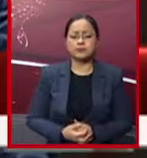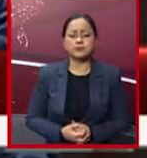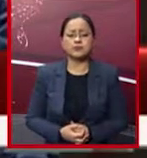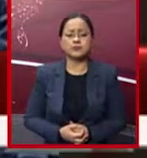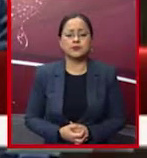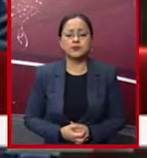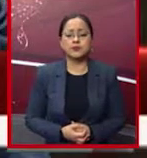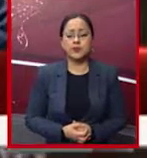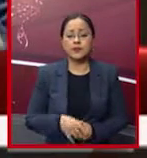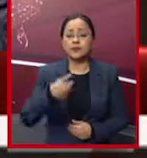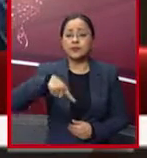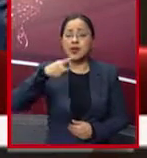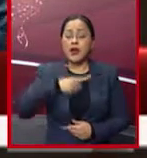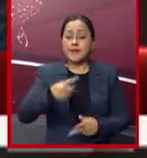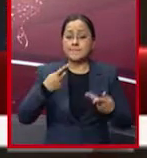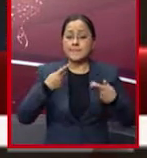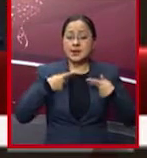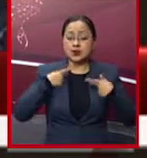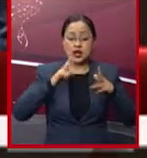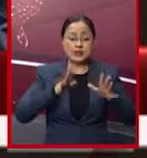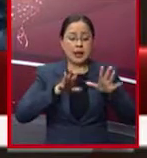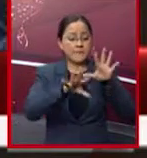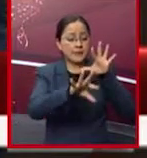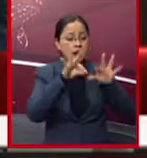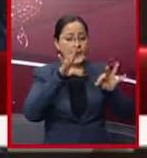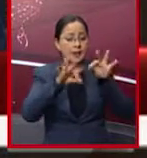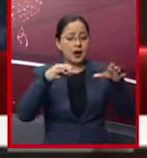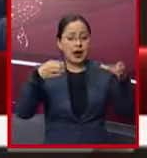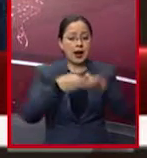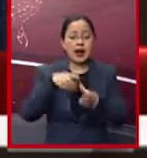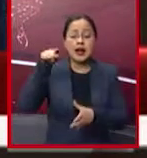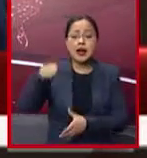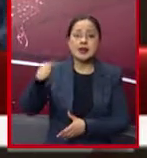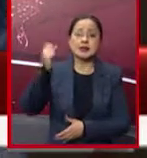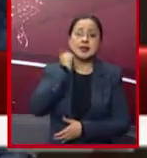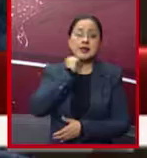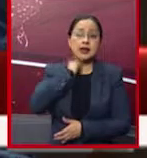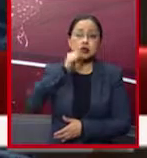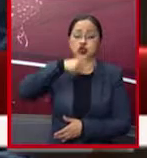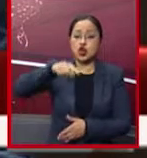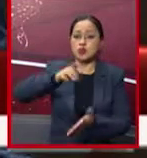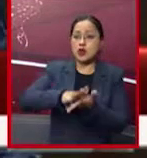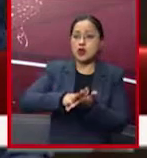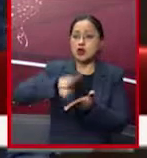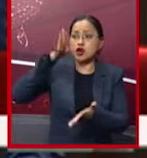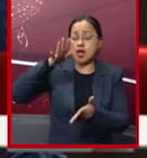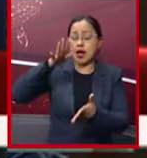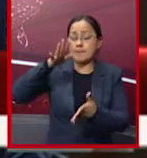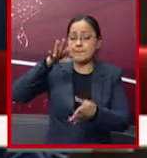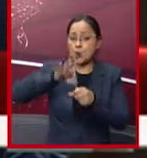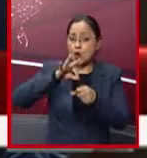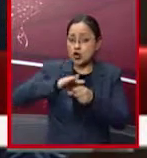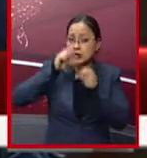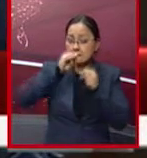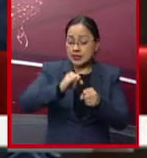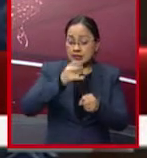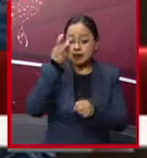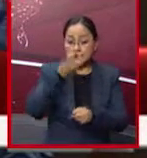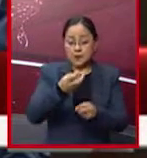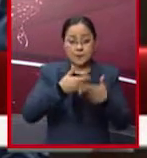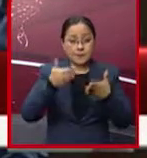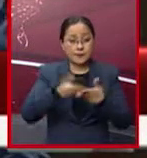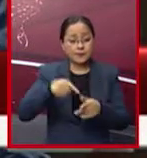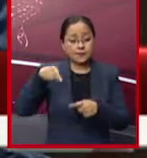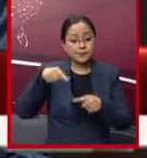Las personas que fueron electas en el Senado por mayoría calificada podrán ser en